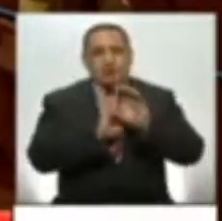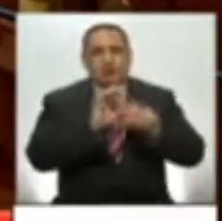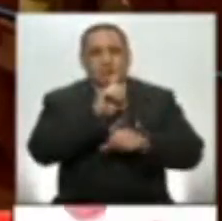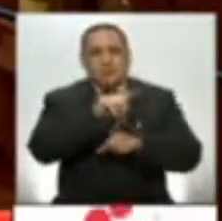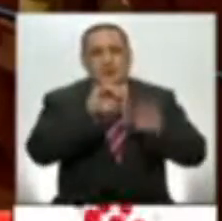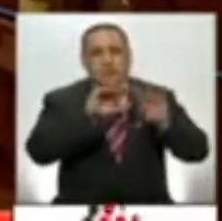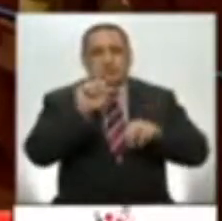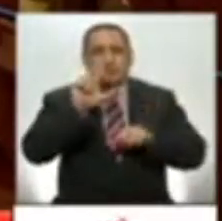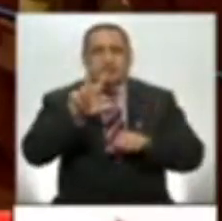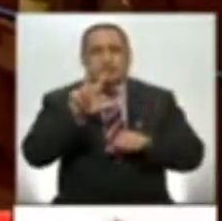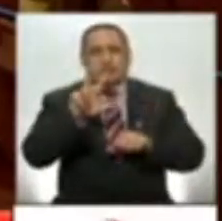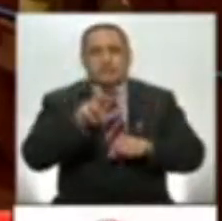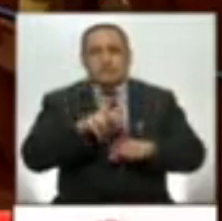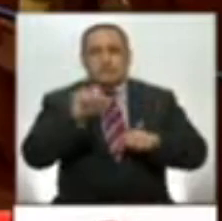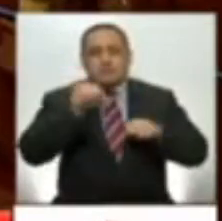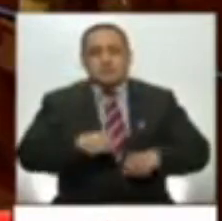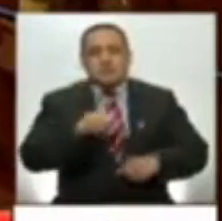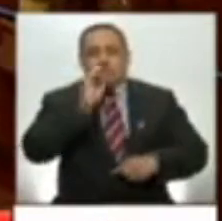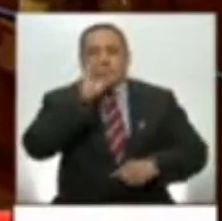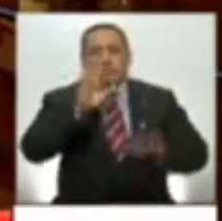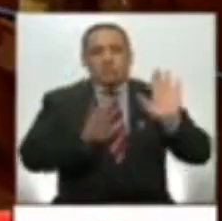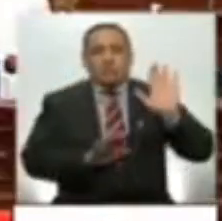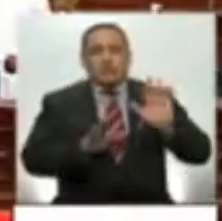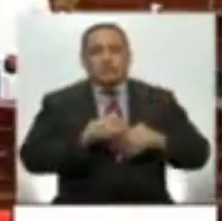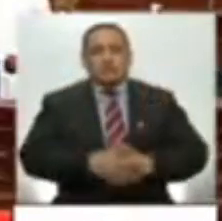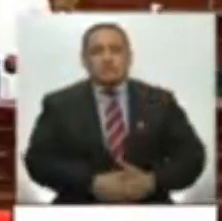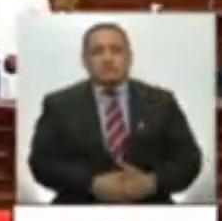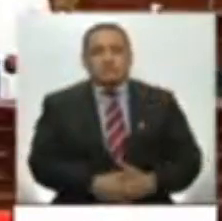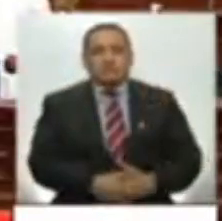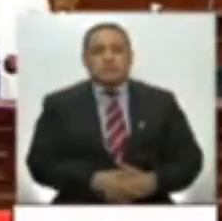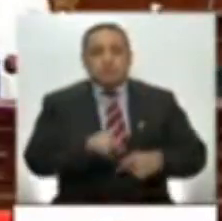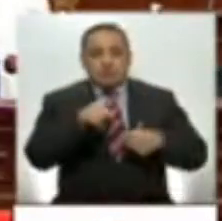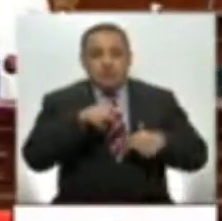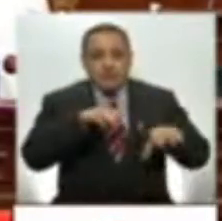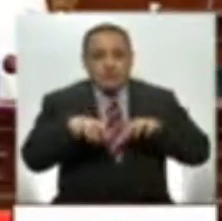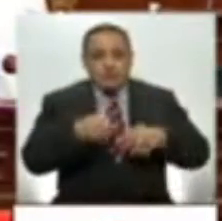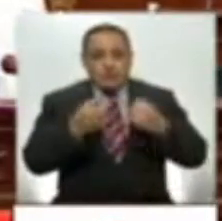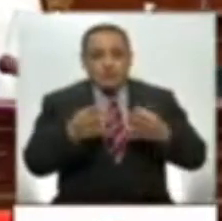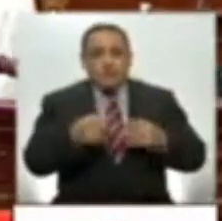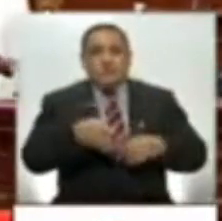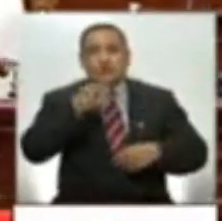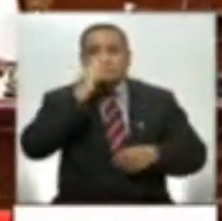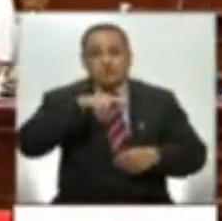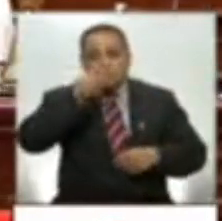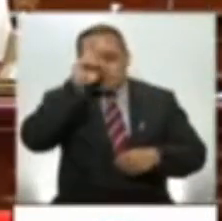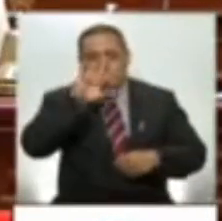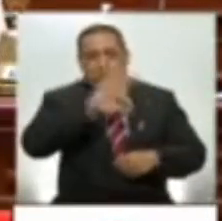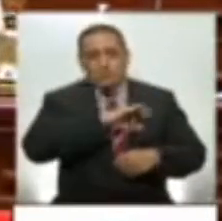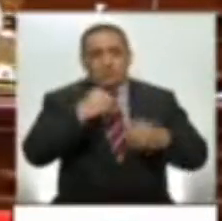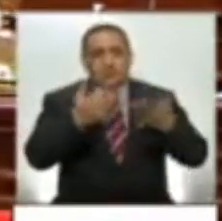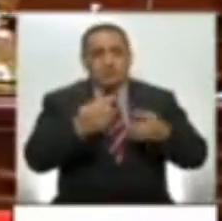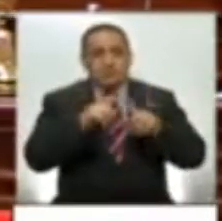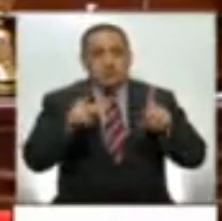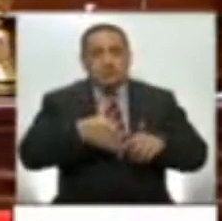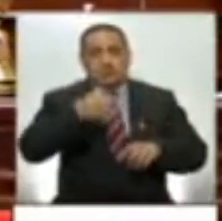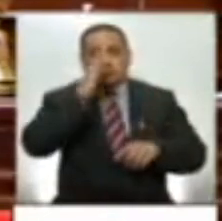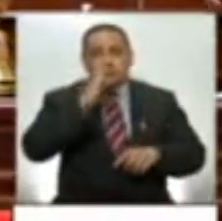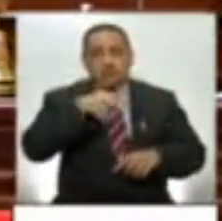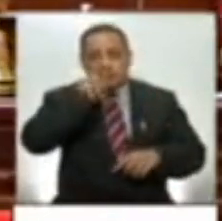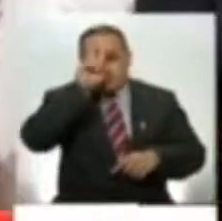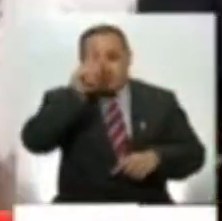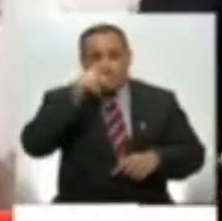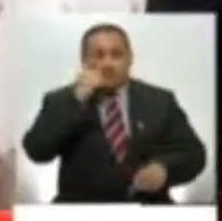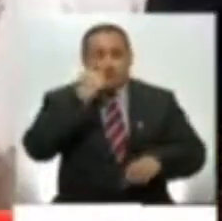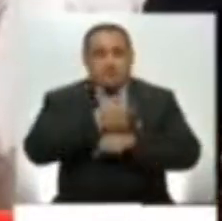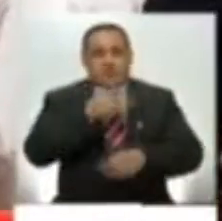de 1993, sí, juro. Si así lo hace, que Dios y la patria la premien, sino que él y la nación se lo